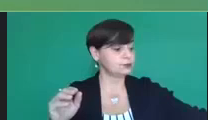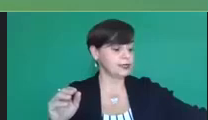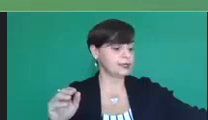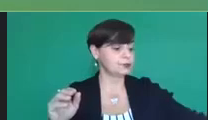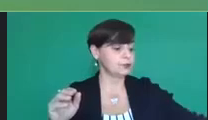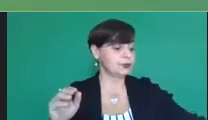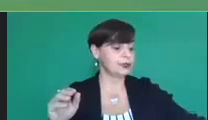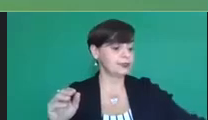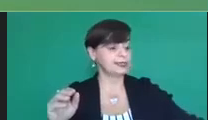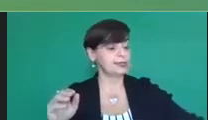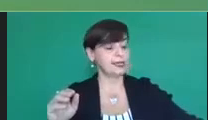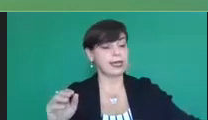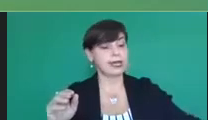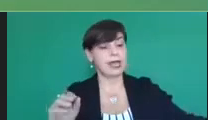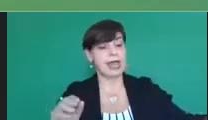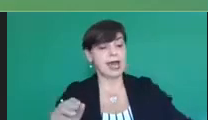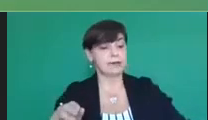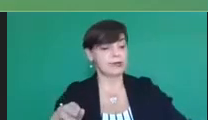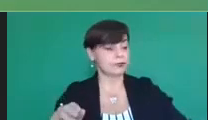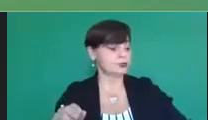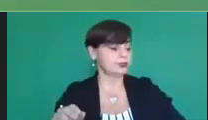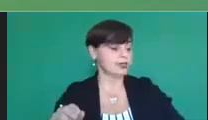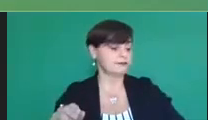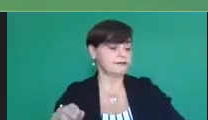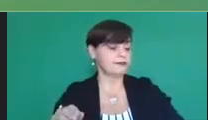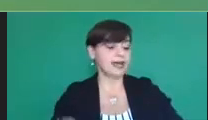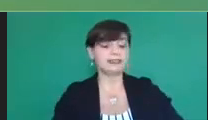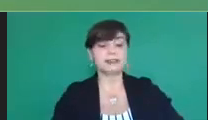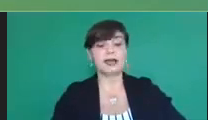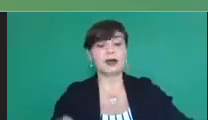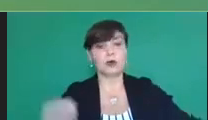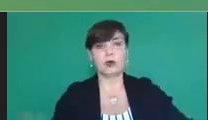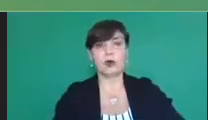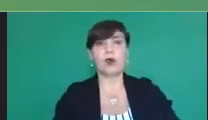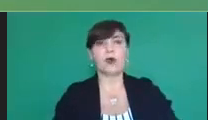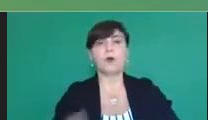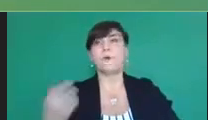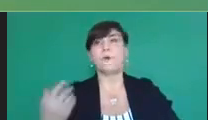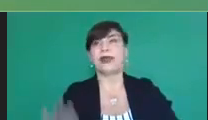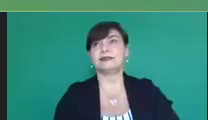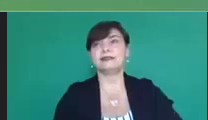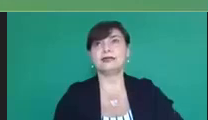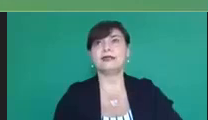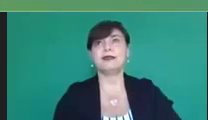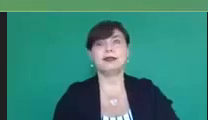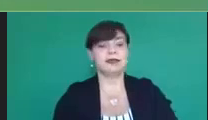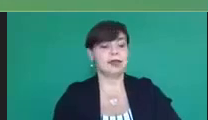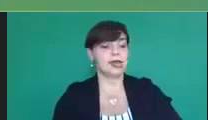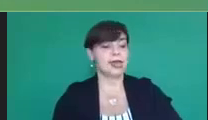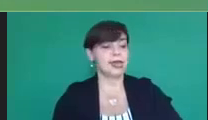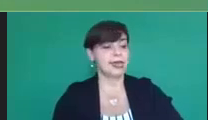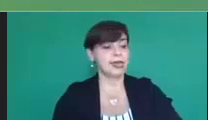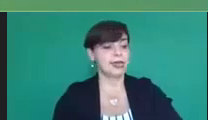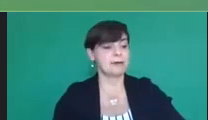les puedo decir que al menos en Francia, Hong Kong, Brasil,